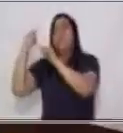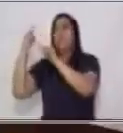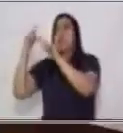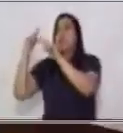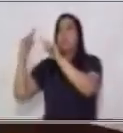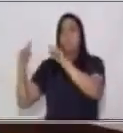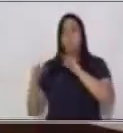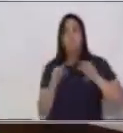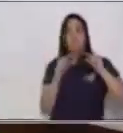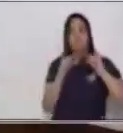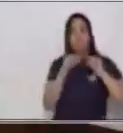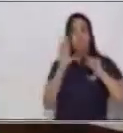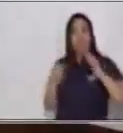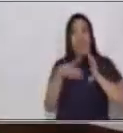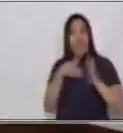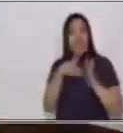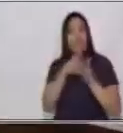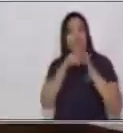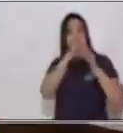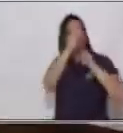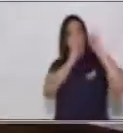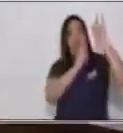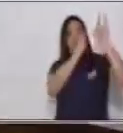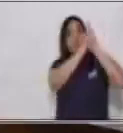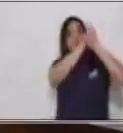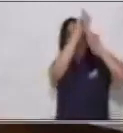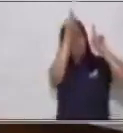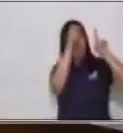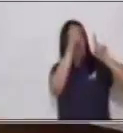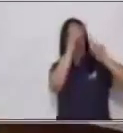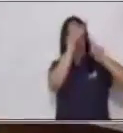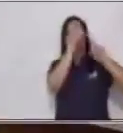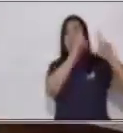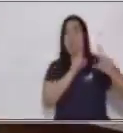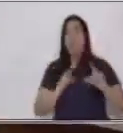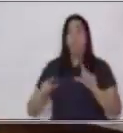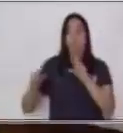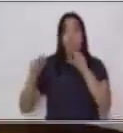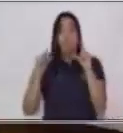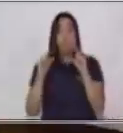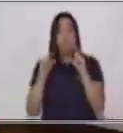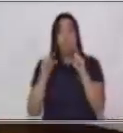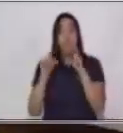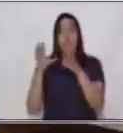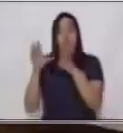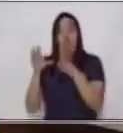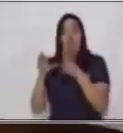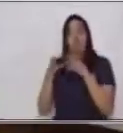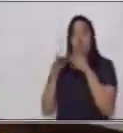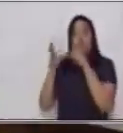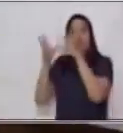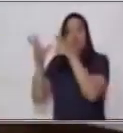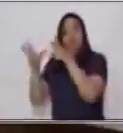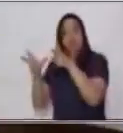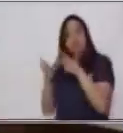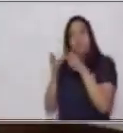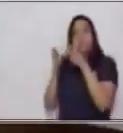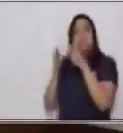en el centro de la Vía Láctea, que su gravedad es tal que atrae a los planetas y hace que estos